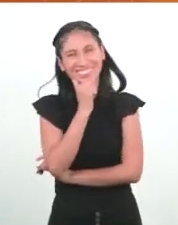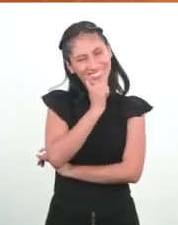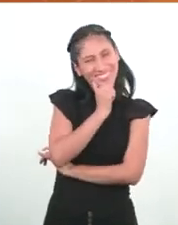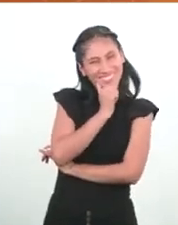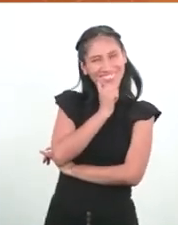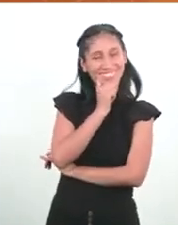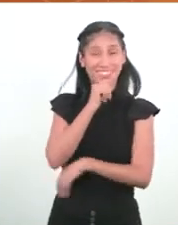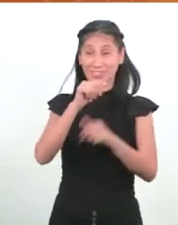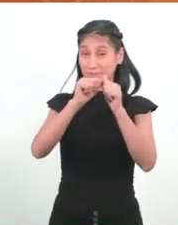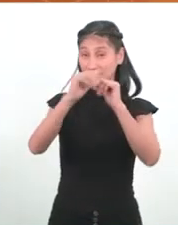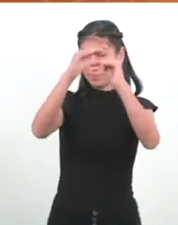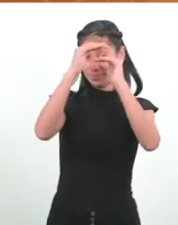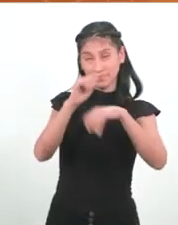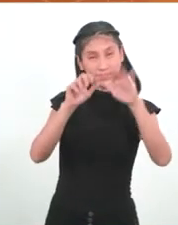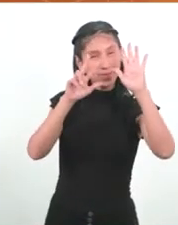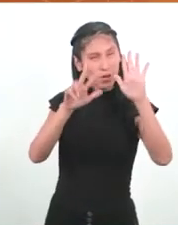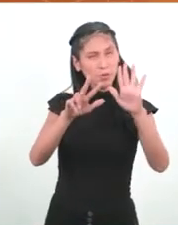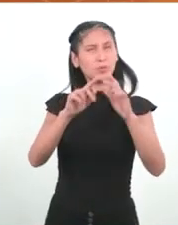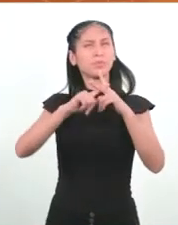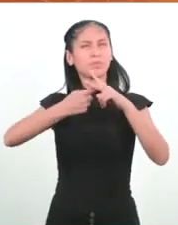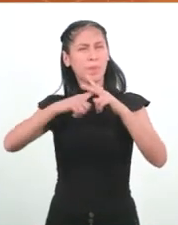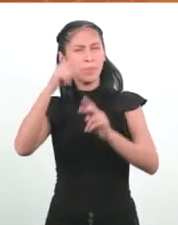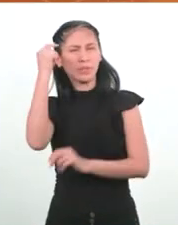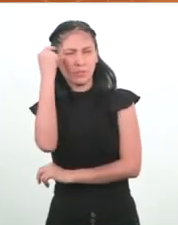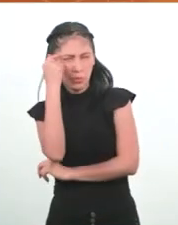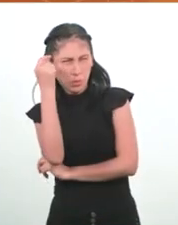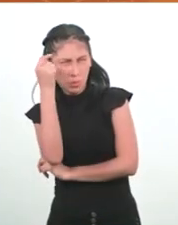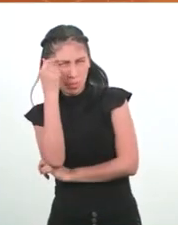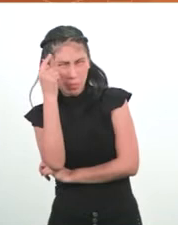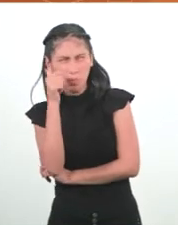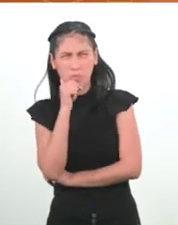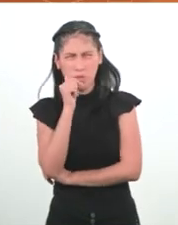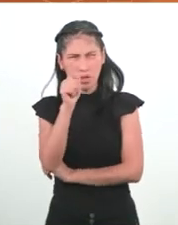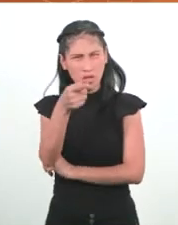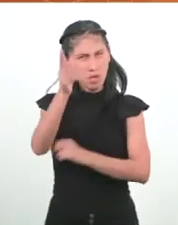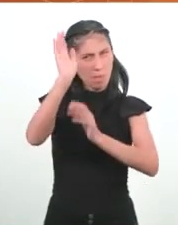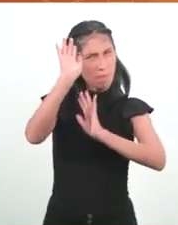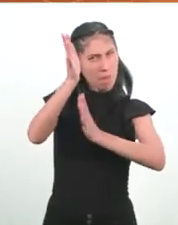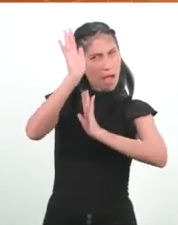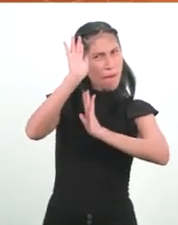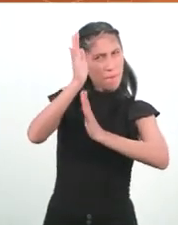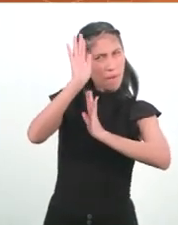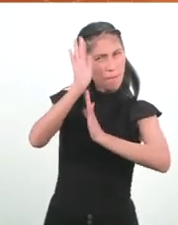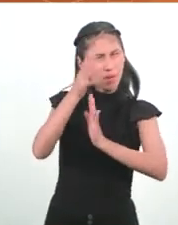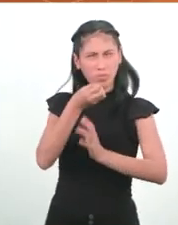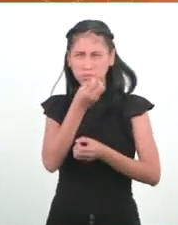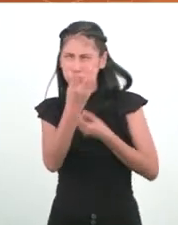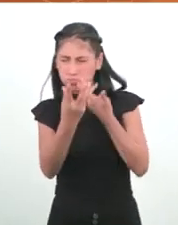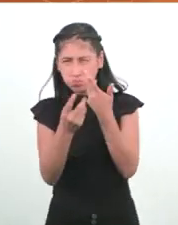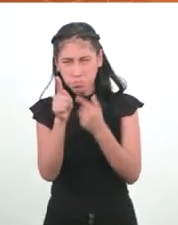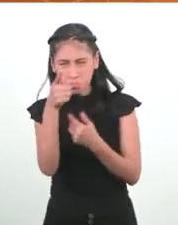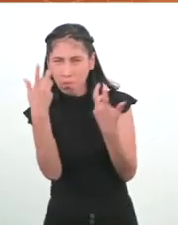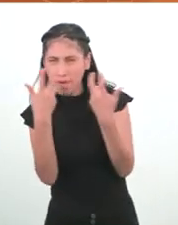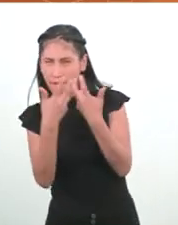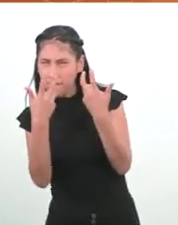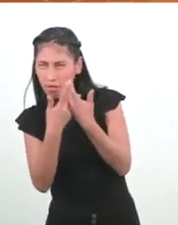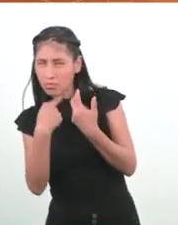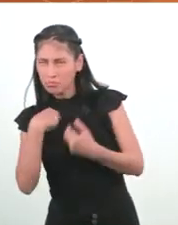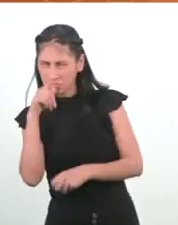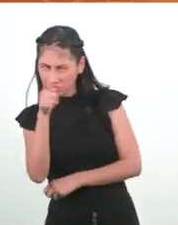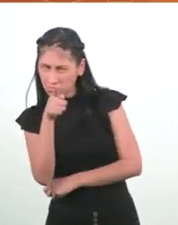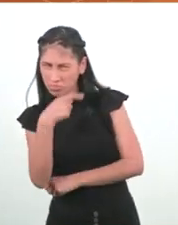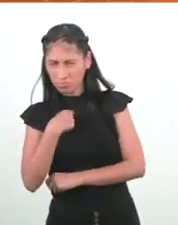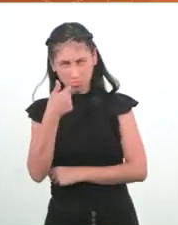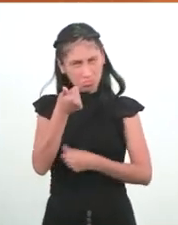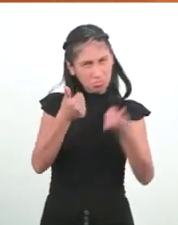8. Empieza la reflexión e identifico los puntos con los que estoy de acuerdo y los que me generan discrepancia. Nos